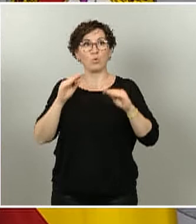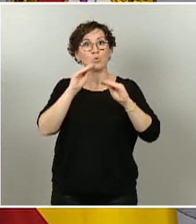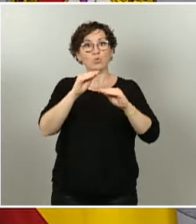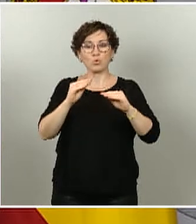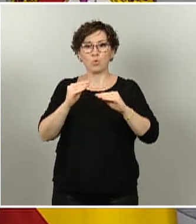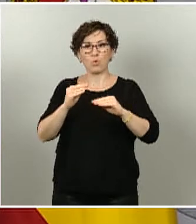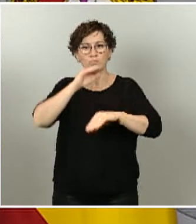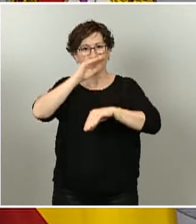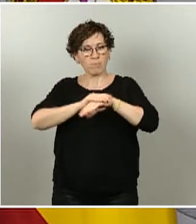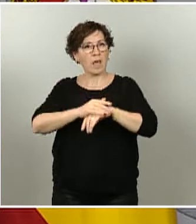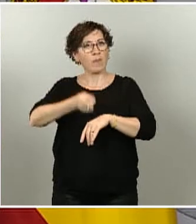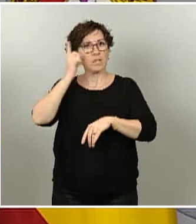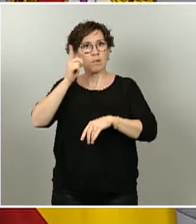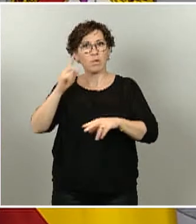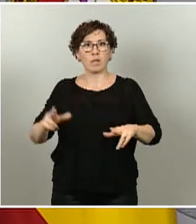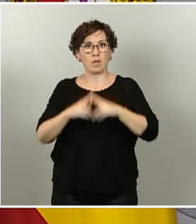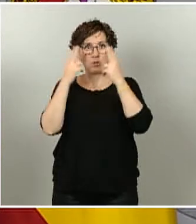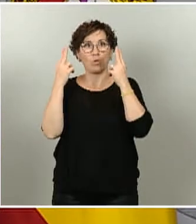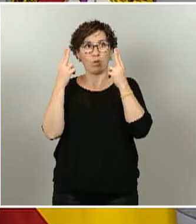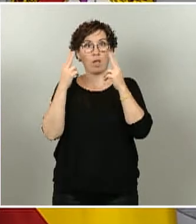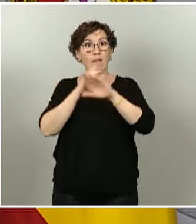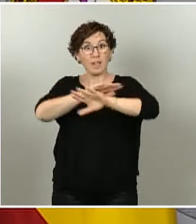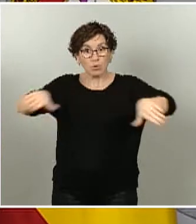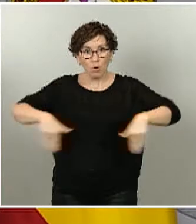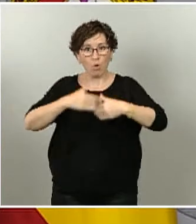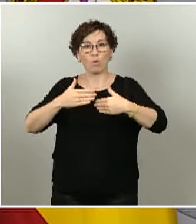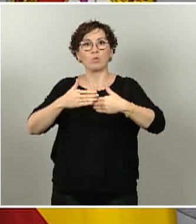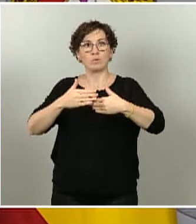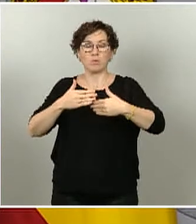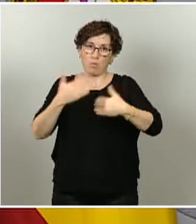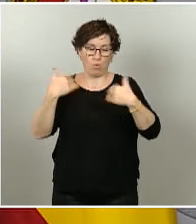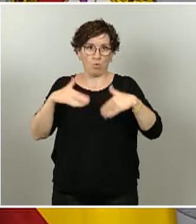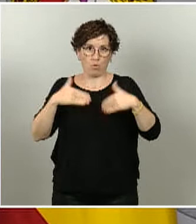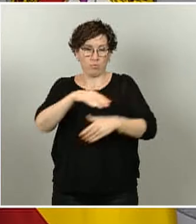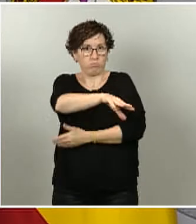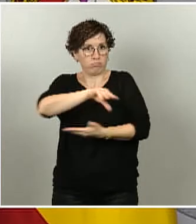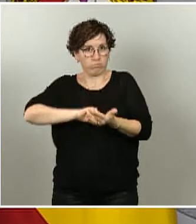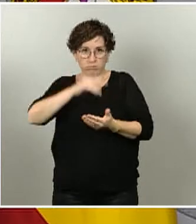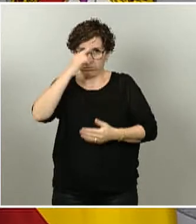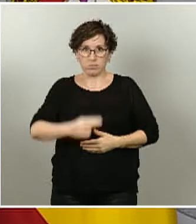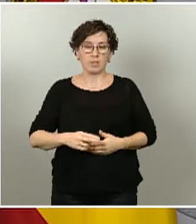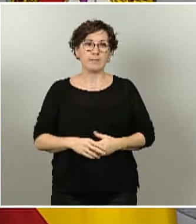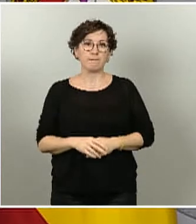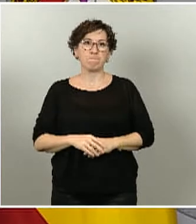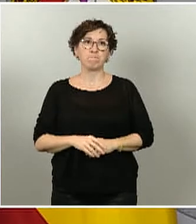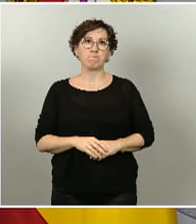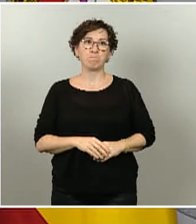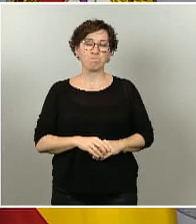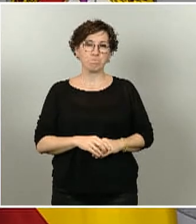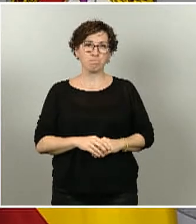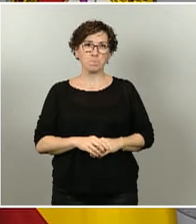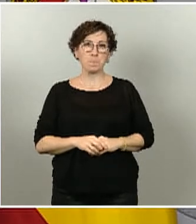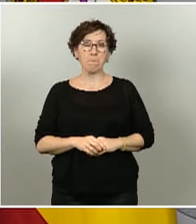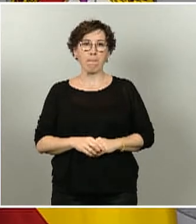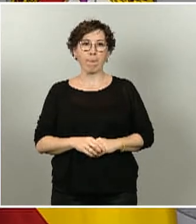de todas las personas a que esta situación se pueda mantener. Y, por último, Todavía queda un tramo del ICO que no se ha puesto a disposición,